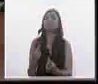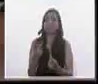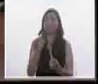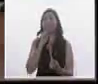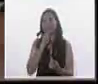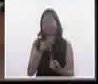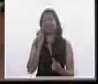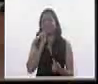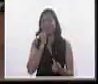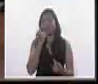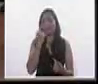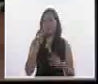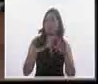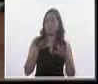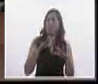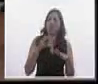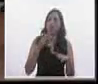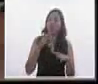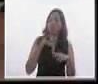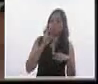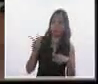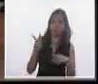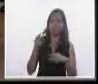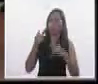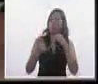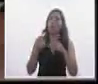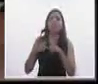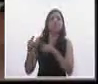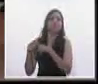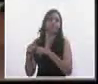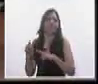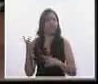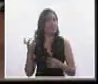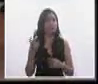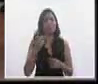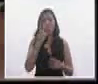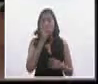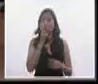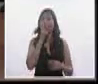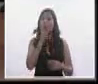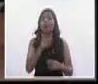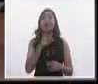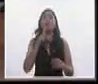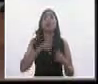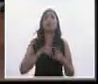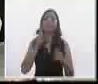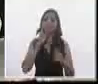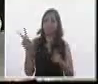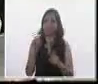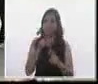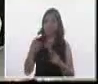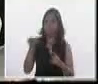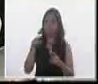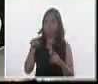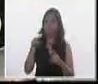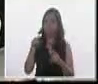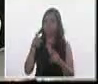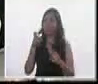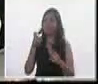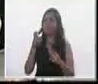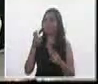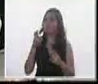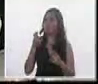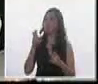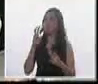lo que hablábamos te ven y juzgan distinto a los demás pero no es no es solo una palabra cuando los vemos a ustedes trabajar o sea es una acción